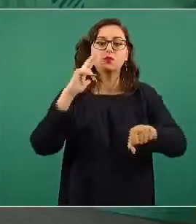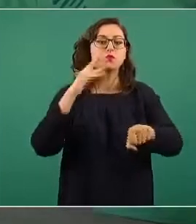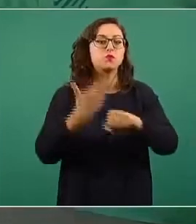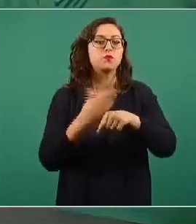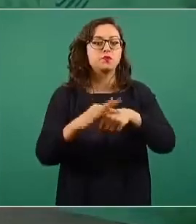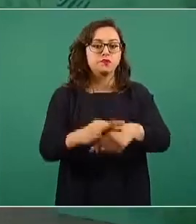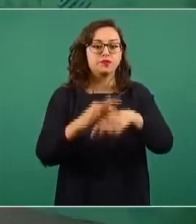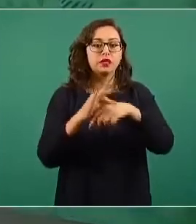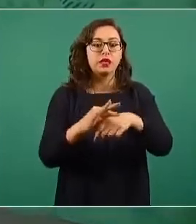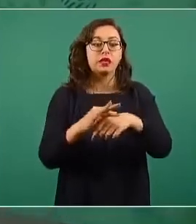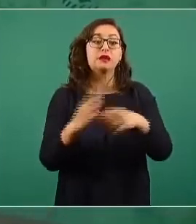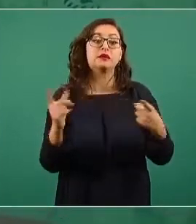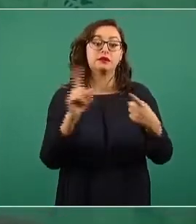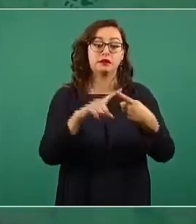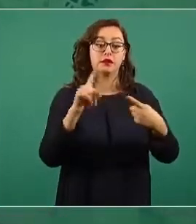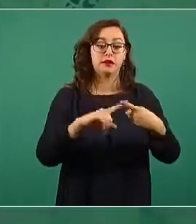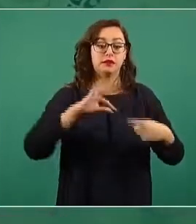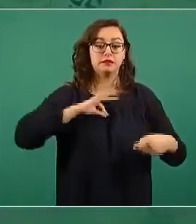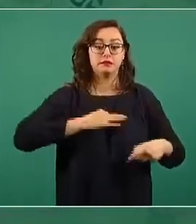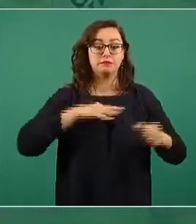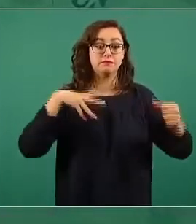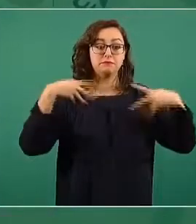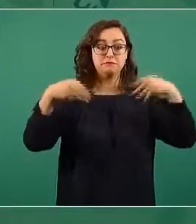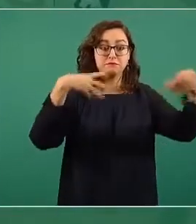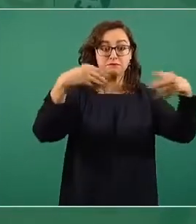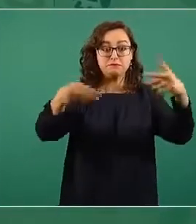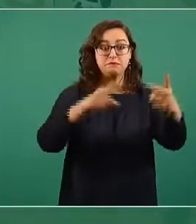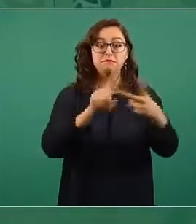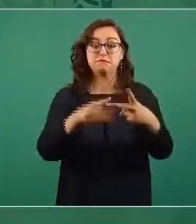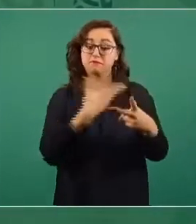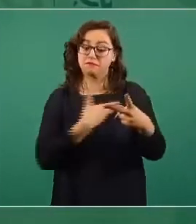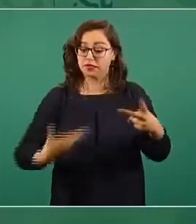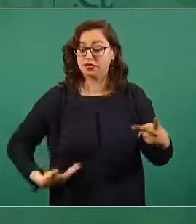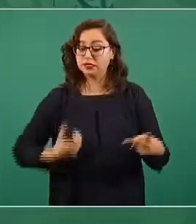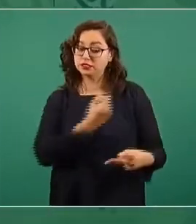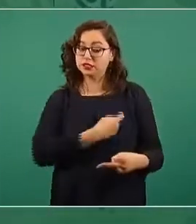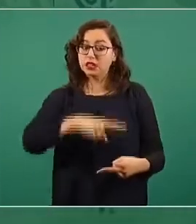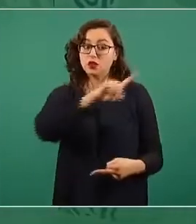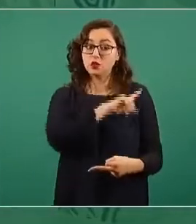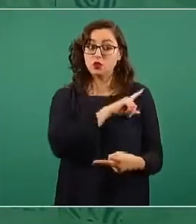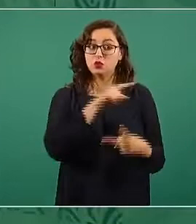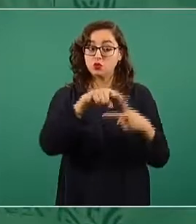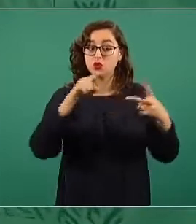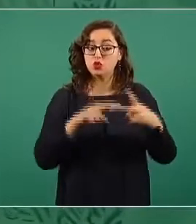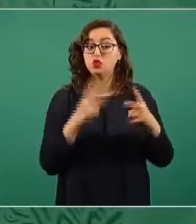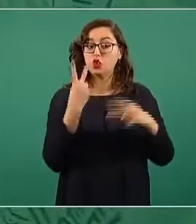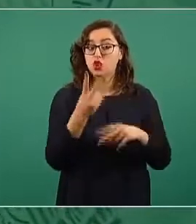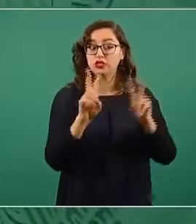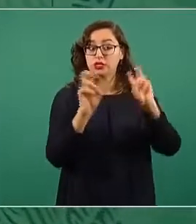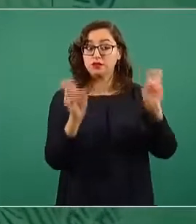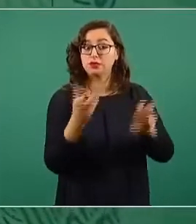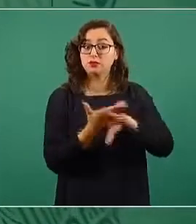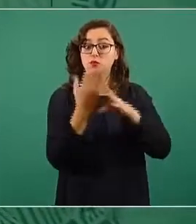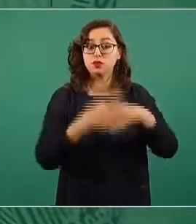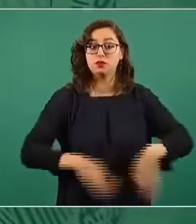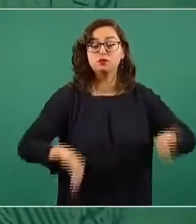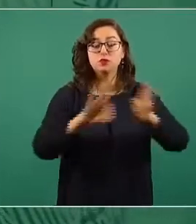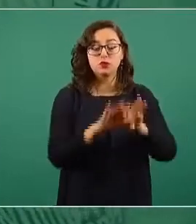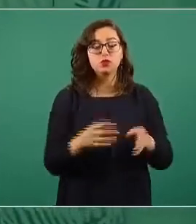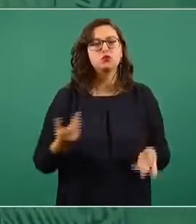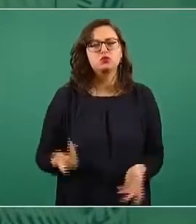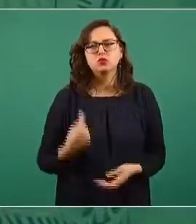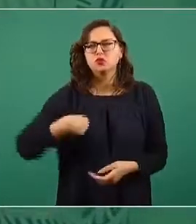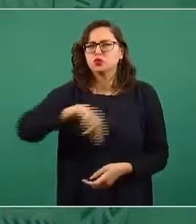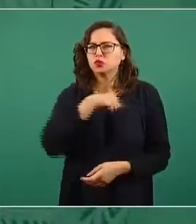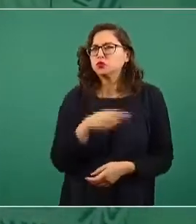a la pandemia y a la salud del presidente de la República. Nos dio muchísimo gusto que nos dirigiera ese mensaje,